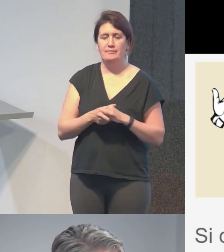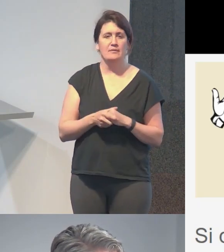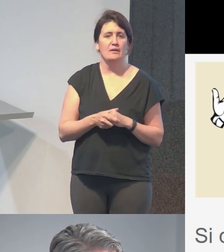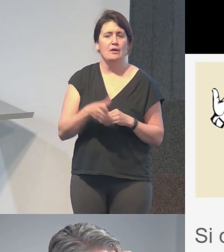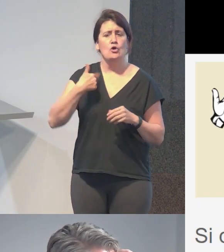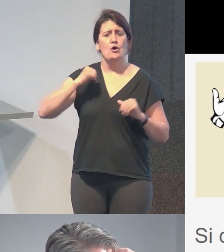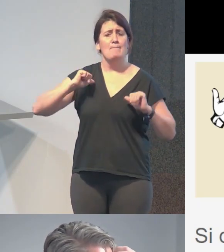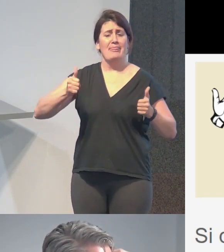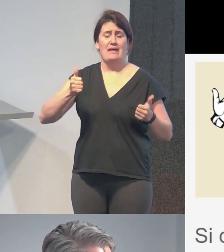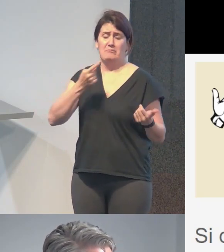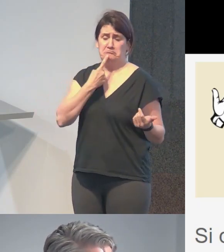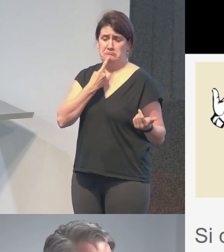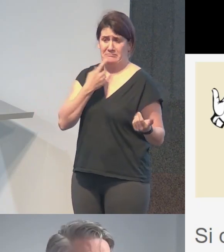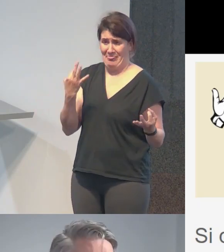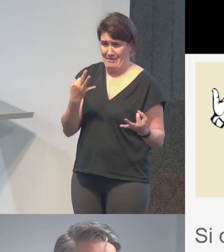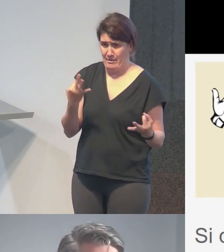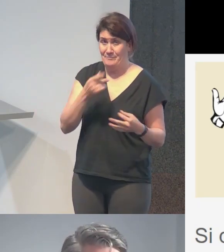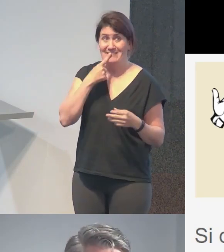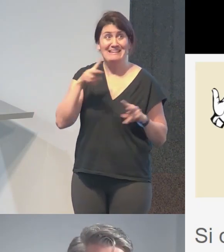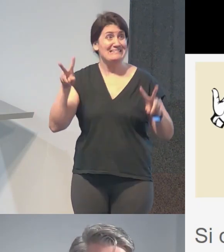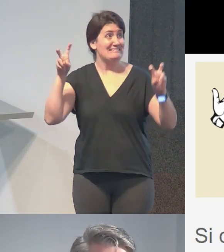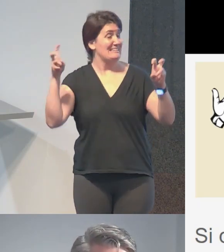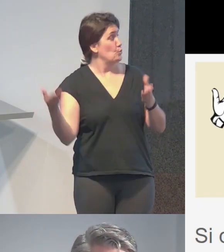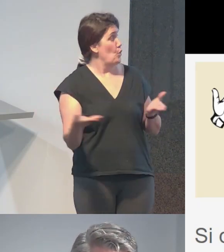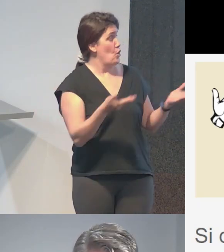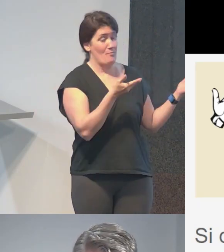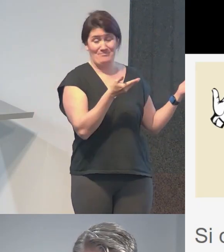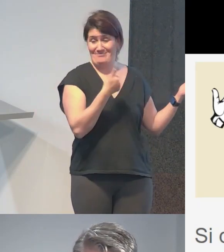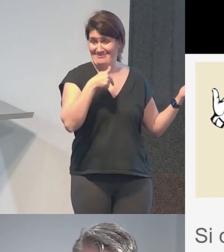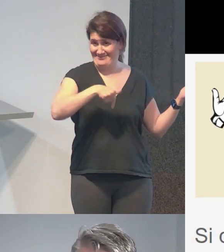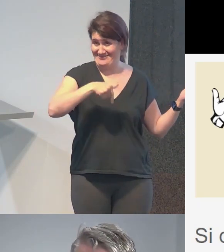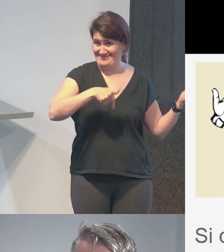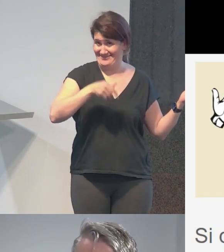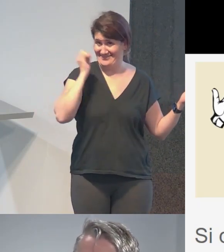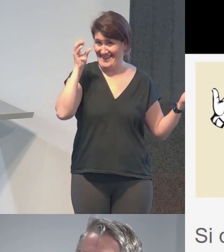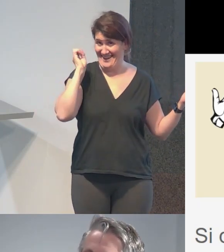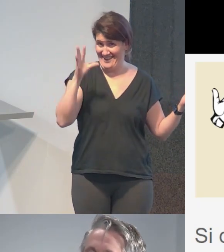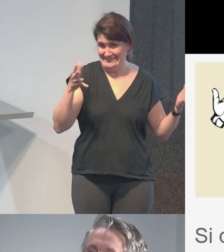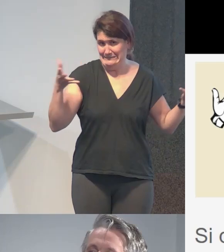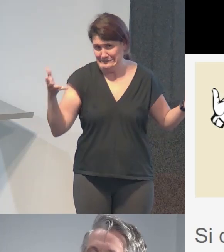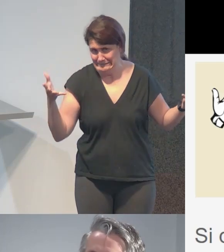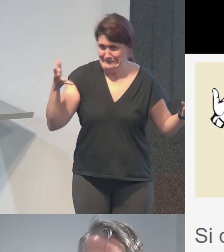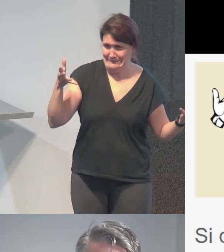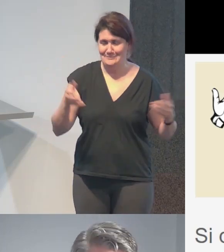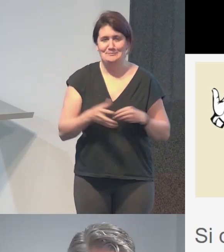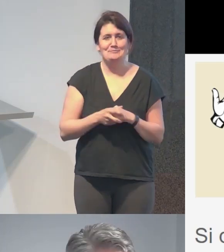tengo que empezar diciendo que el título que he escogido para esta charla